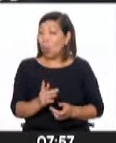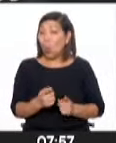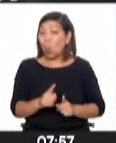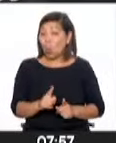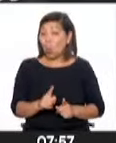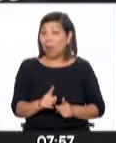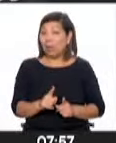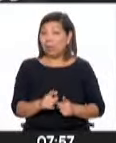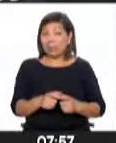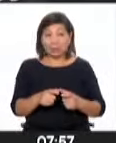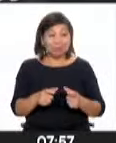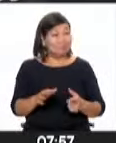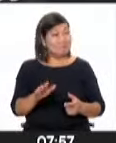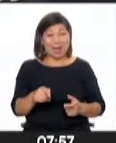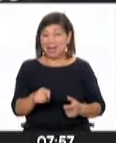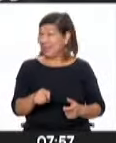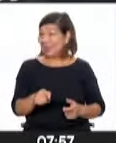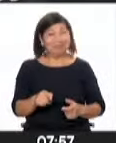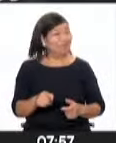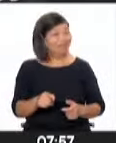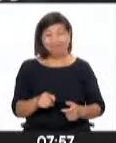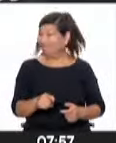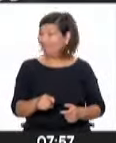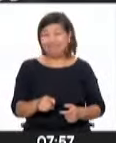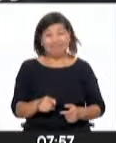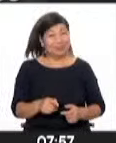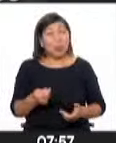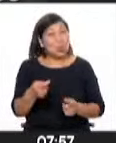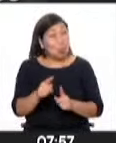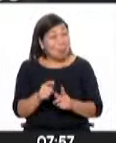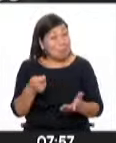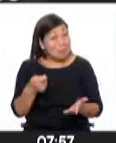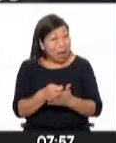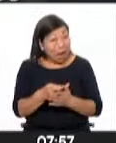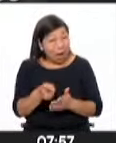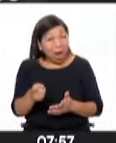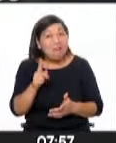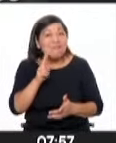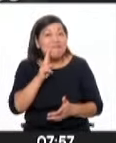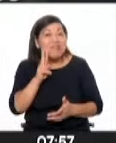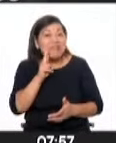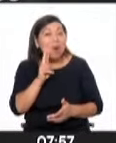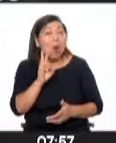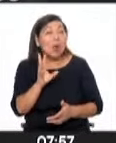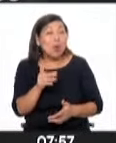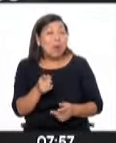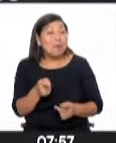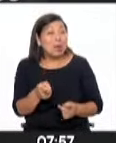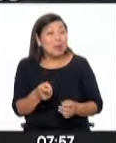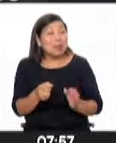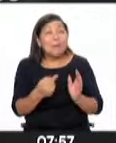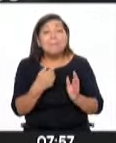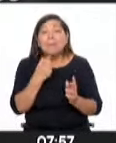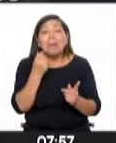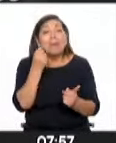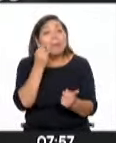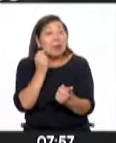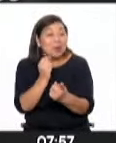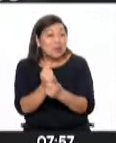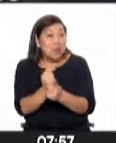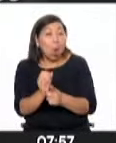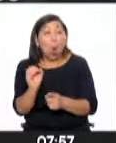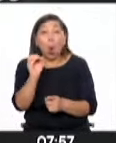uno descarga sus aplicaciones, pues lo empiezan a torturar cuando uno no paga, ¿no? Es muy peligroso. Pero entonces hay modalidades presenciales y